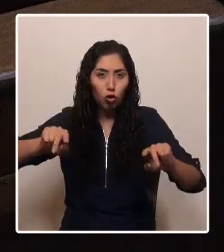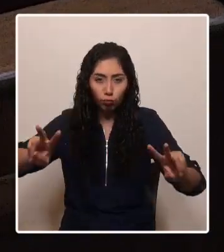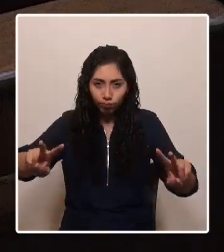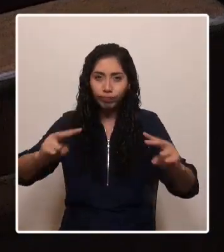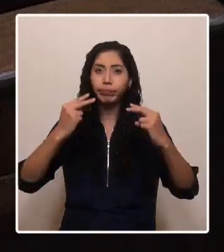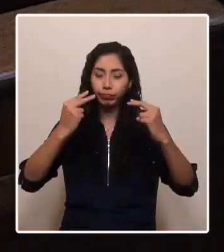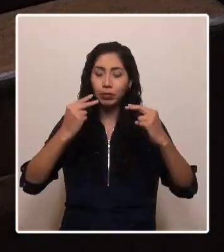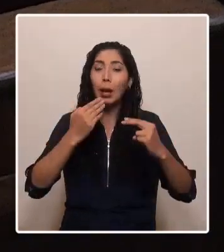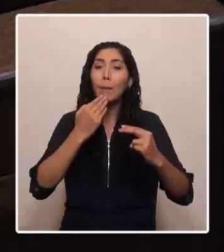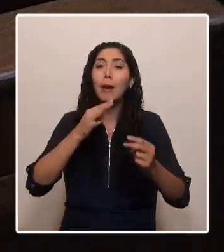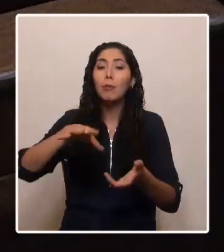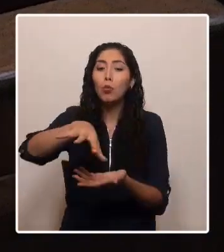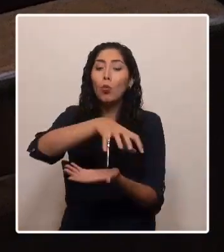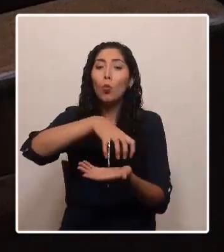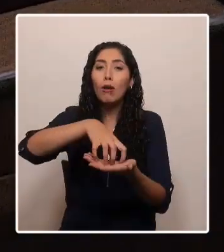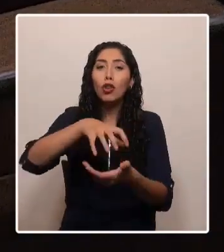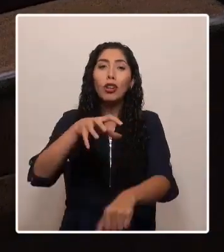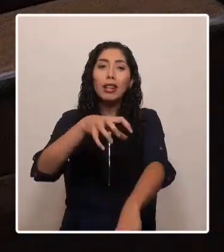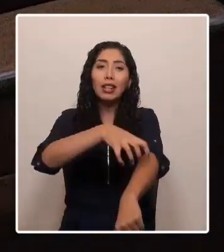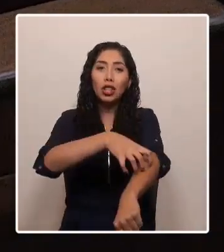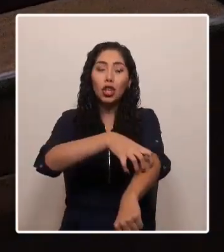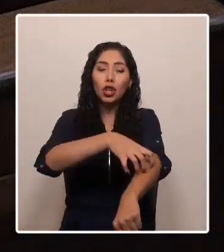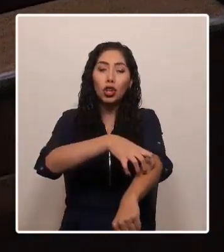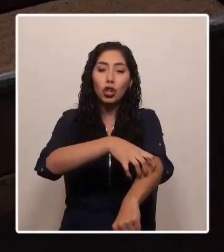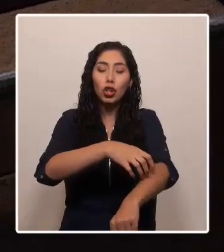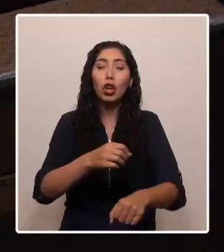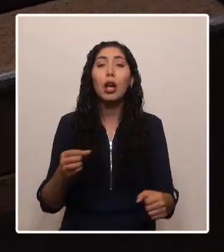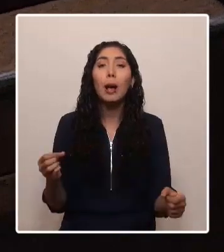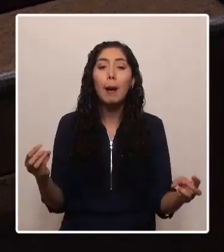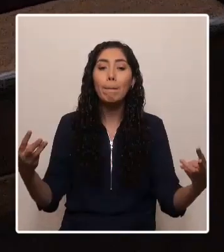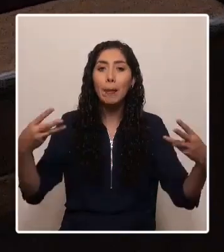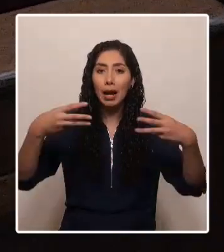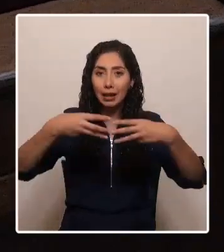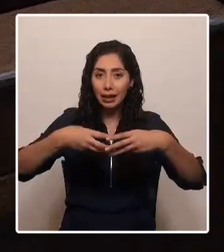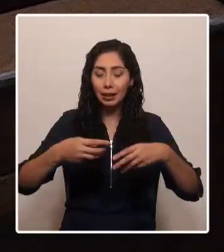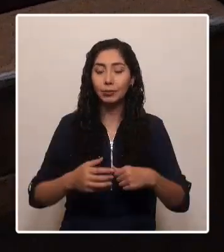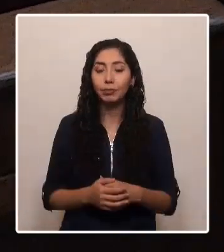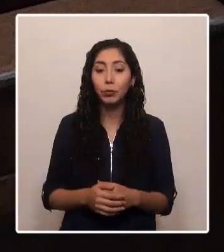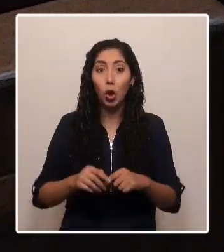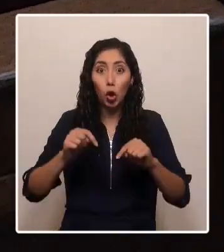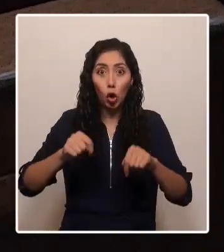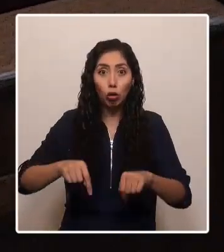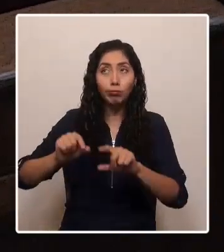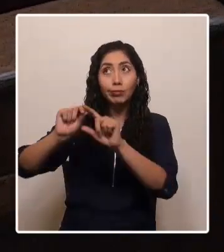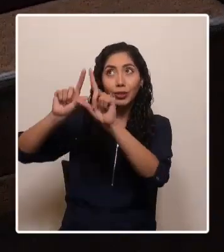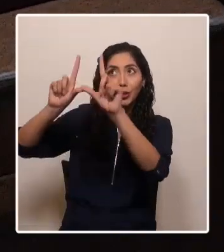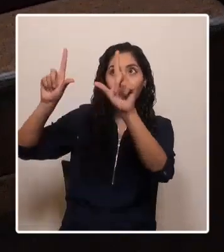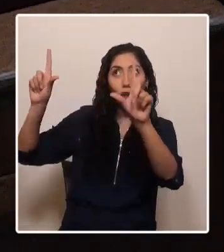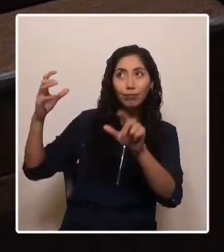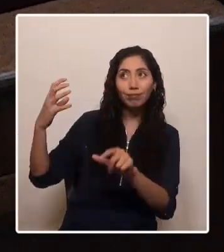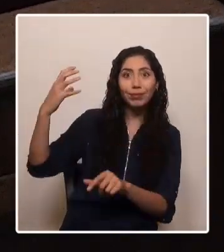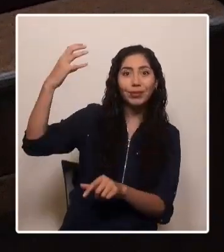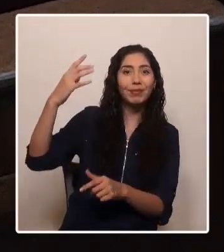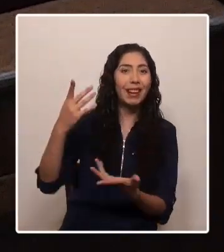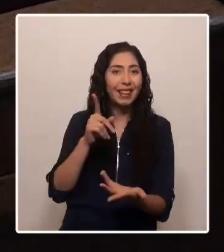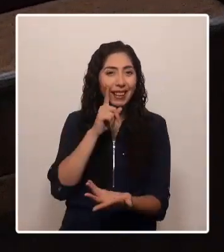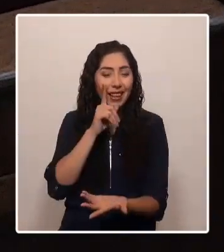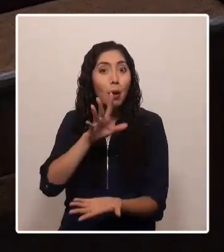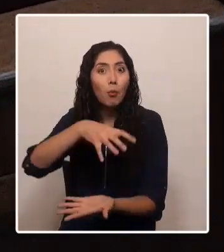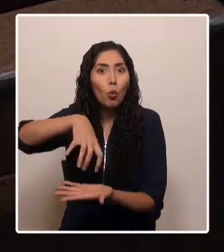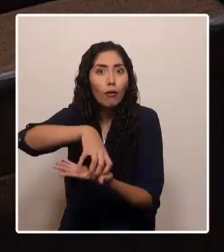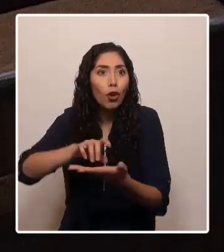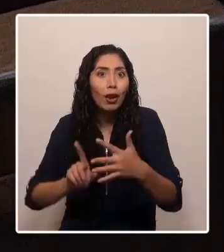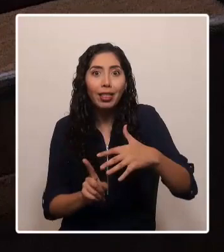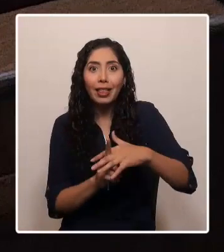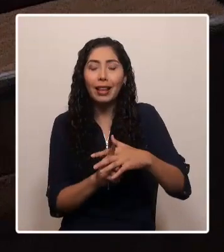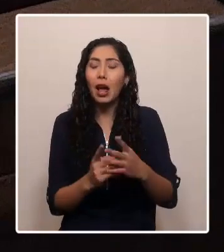región de Magallanes. Hoy sale Arcaceles, el sol, para los pueblos indígenas. Hemos esperado tantos años